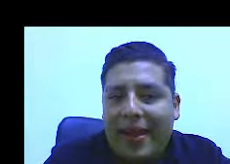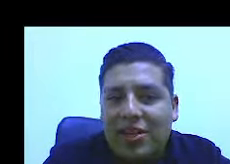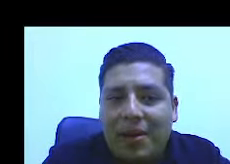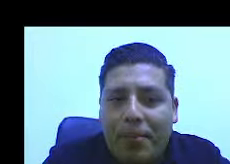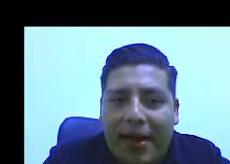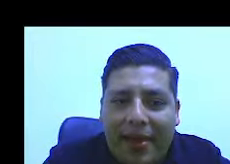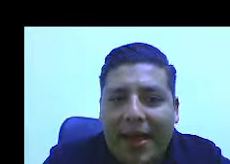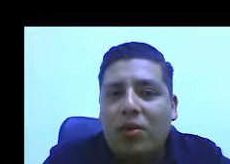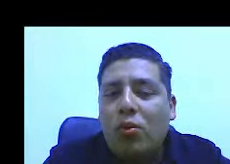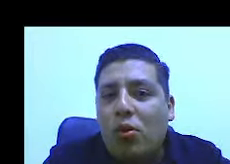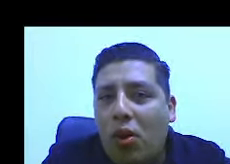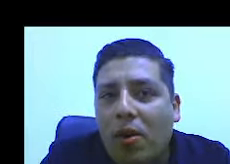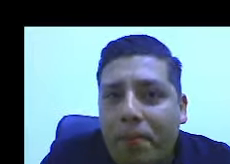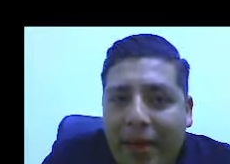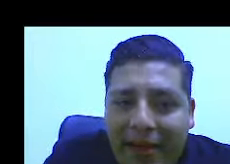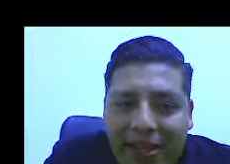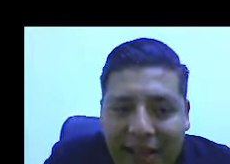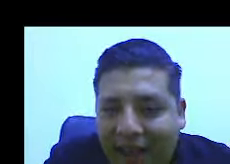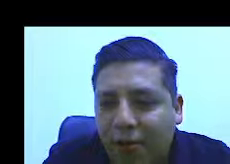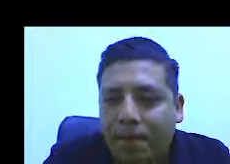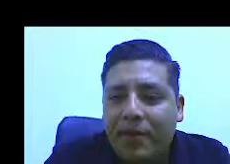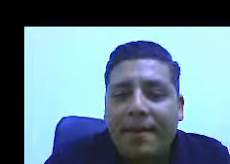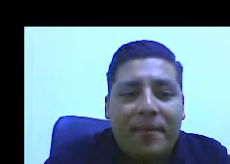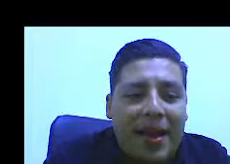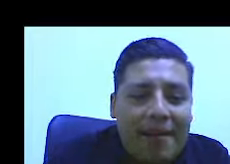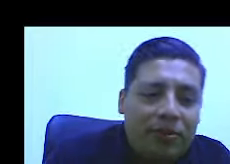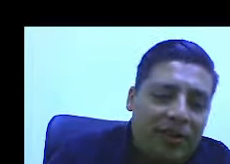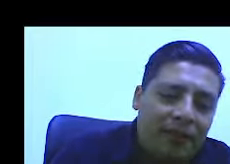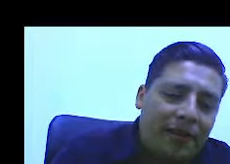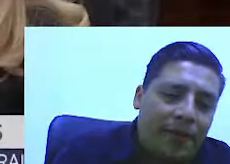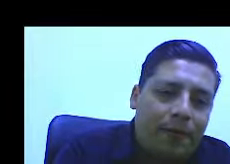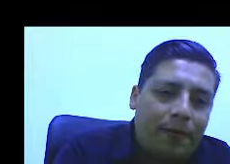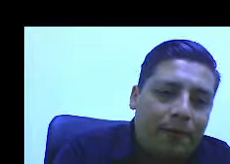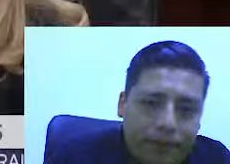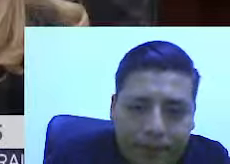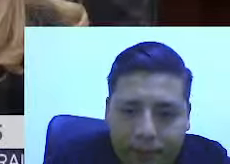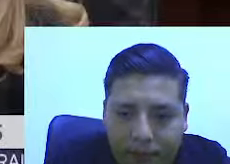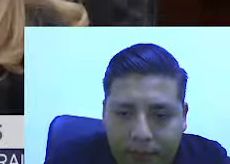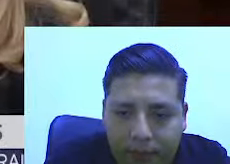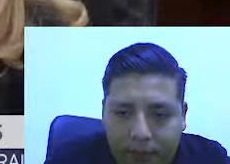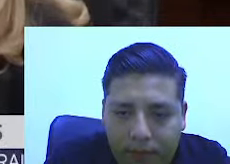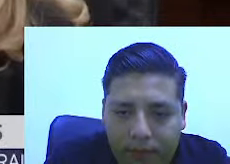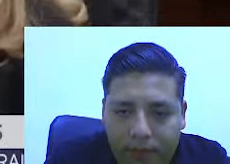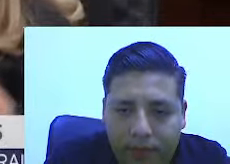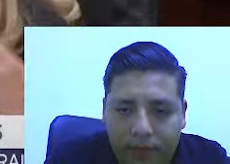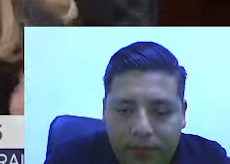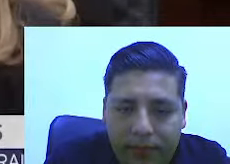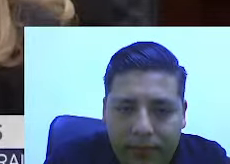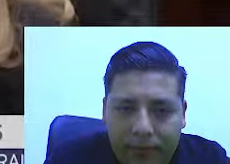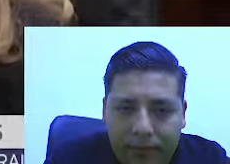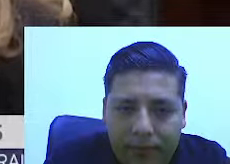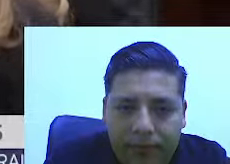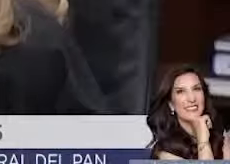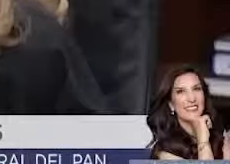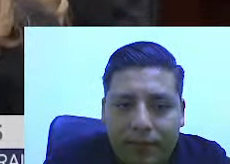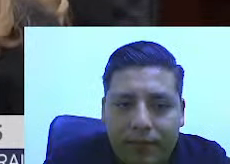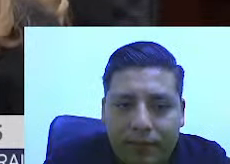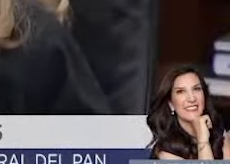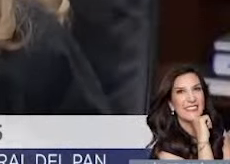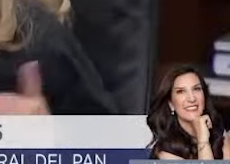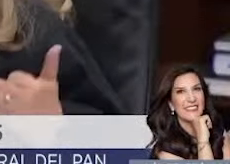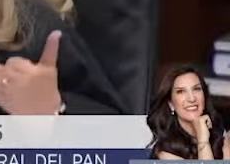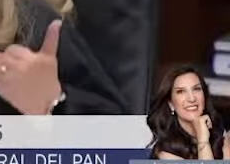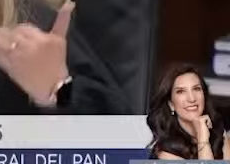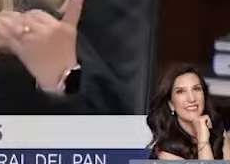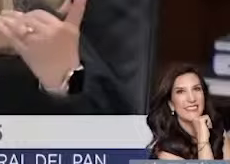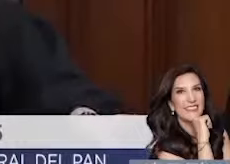la ultraderecha para dar un golpe de estado. Veamos el video. Cualquier reforma, y si hicieron un